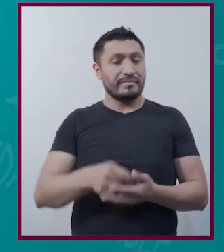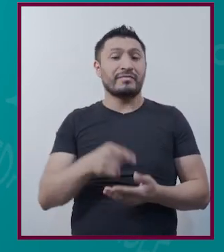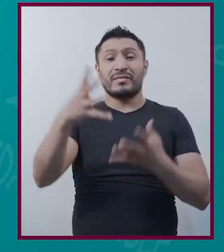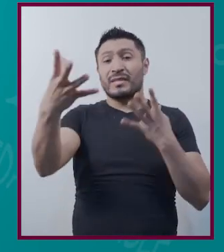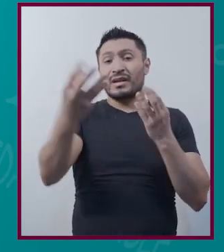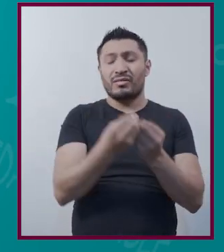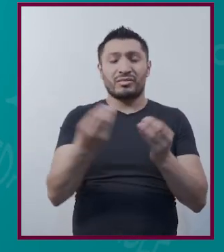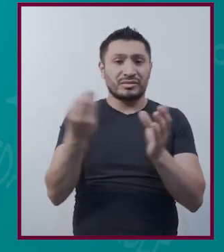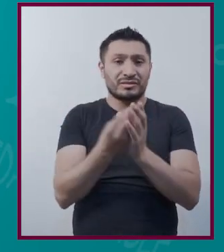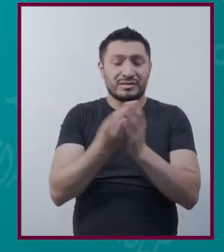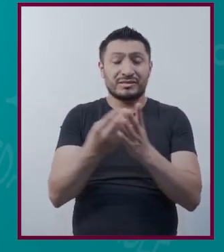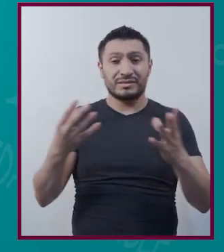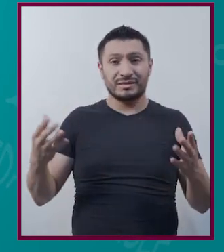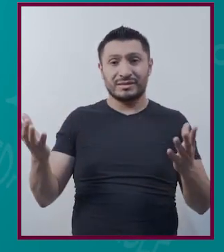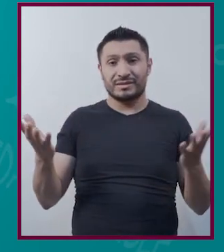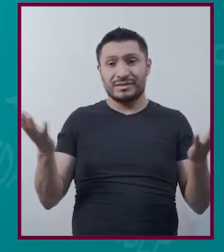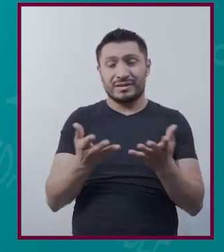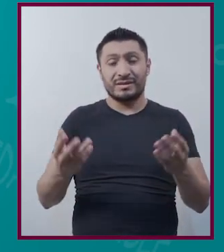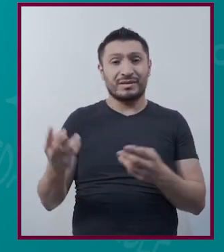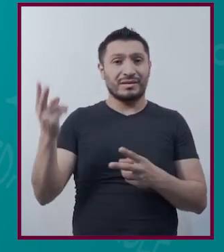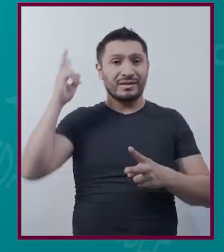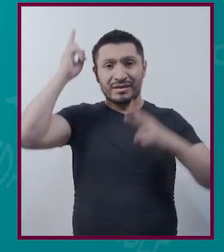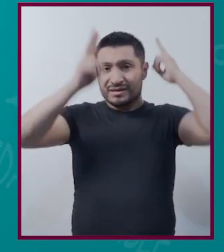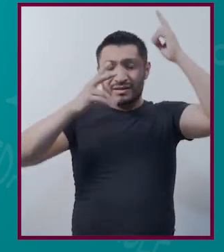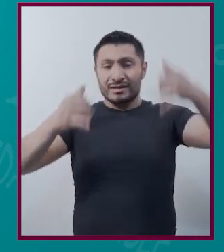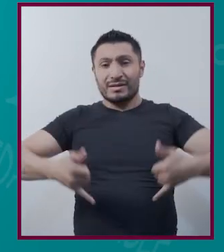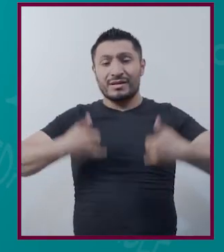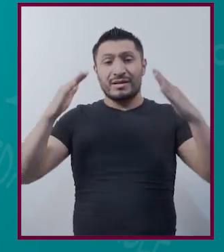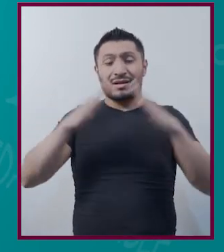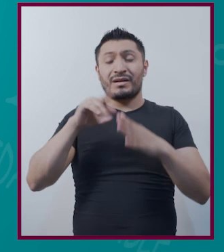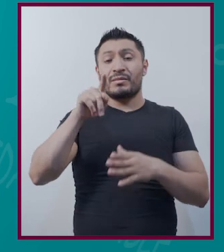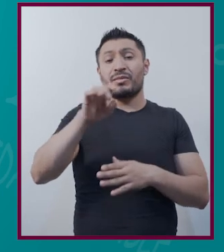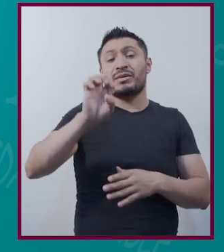construir este programa juntos. Visítanos en